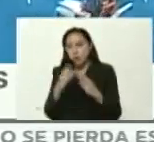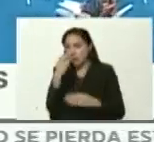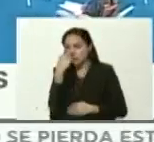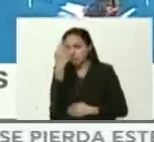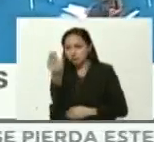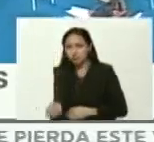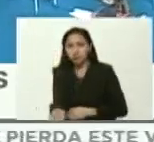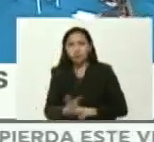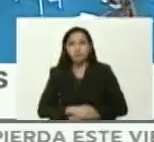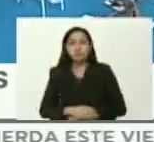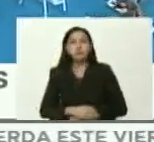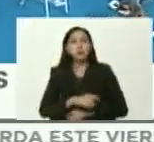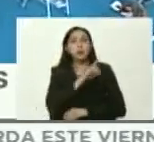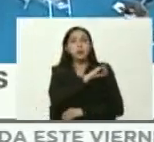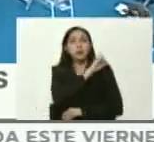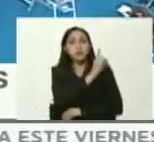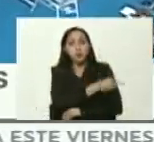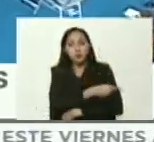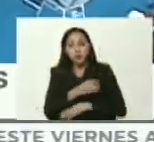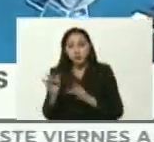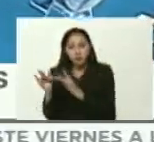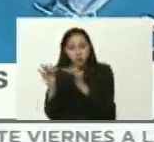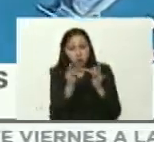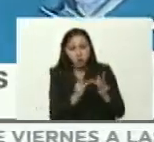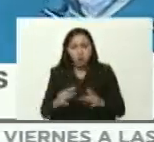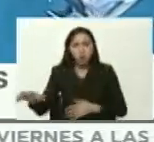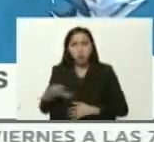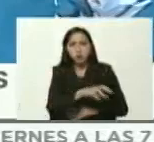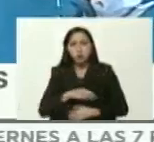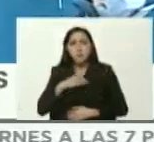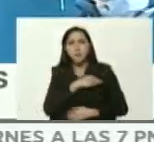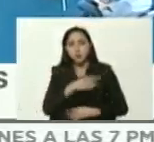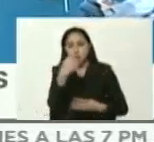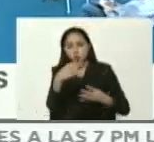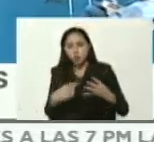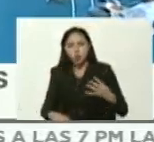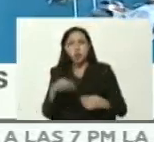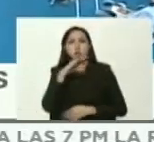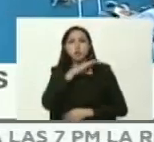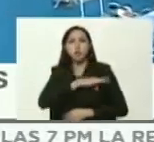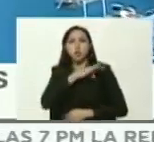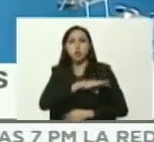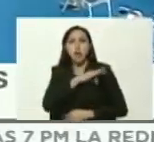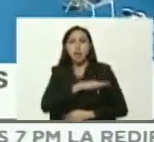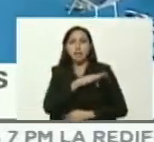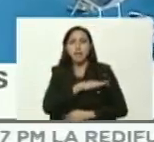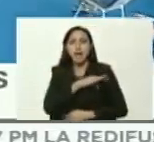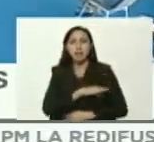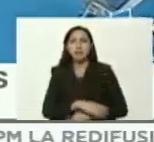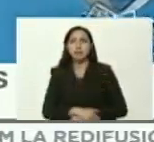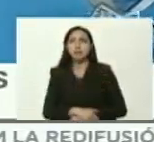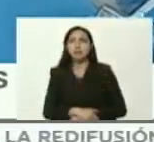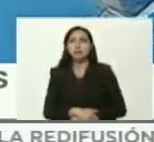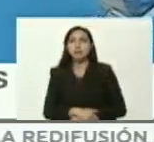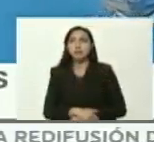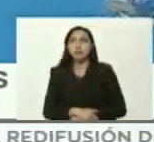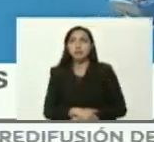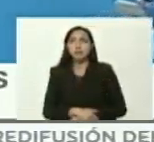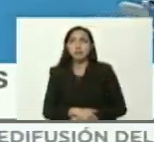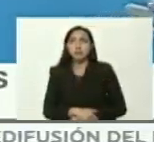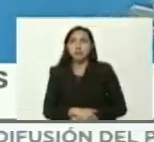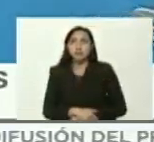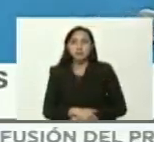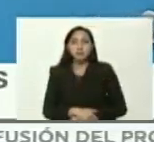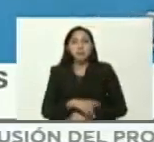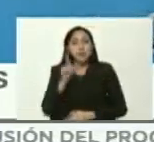es fortalecer la articulación de las bases de misiones socialistas, y